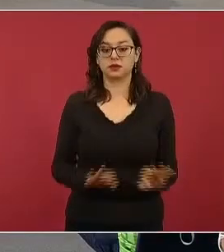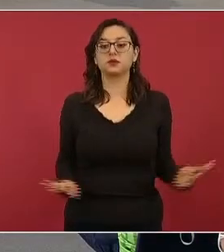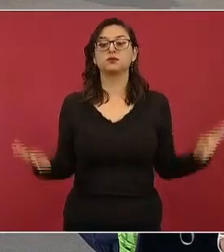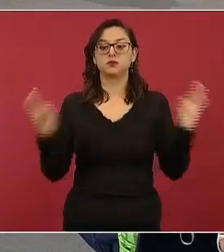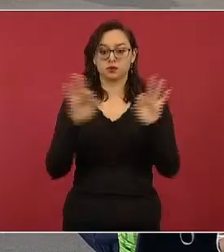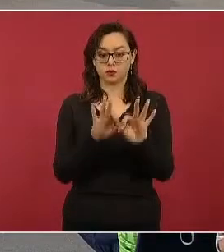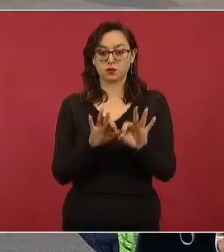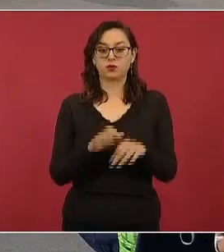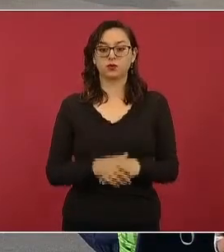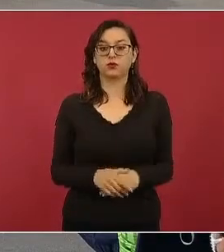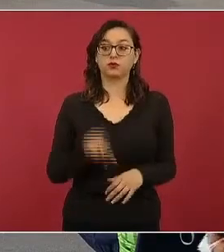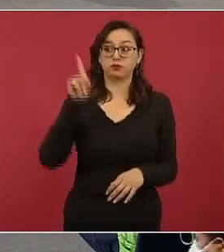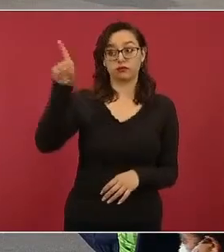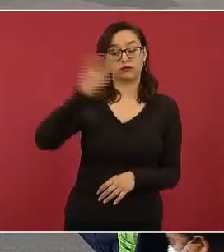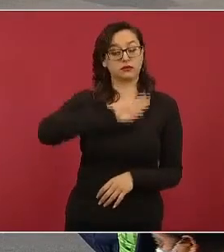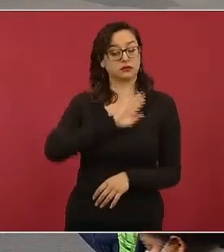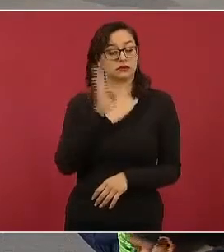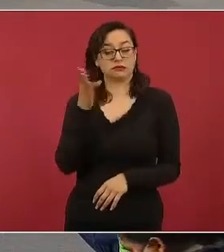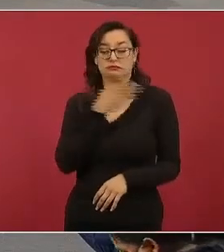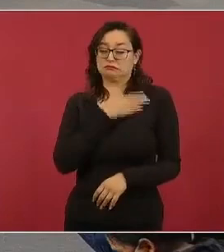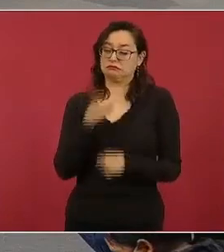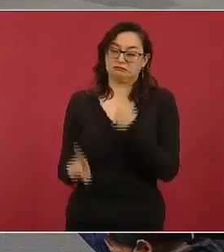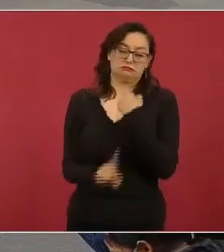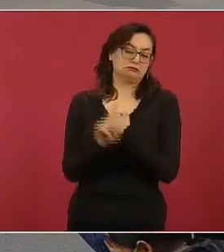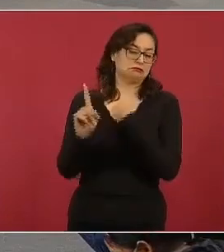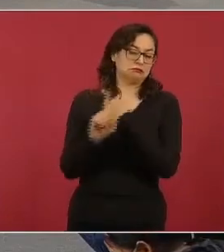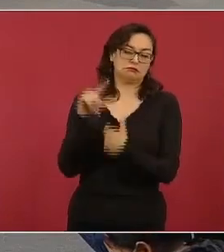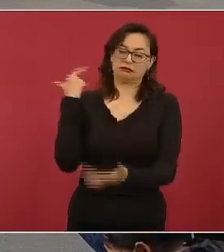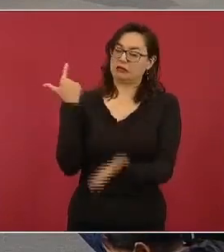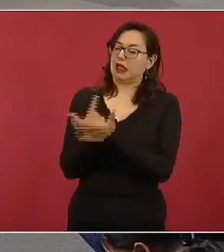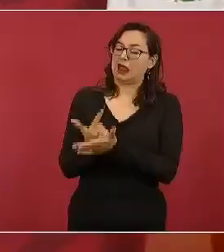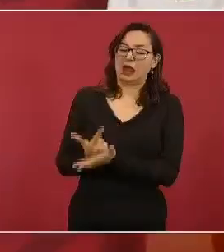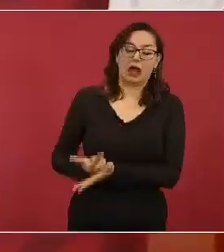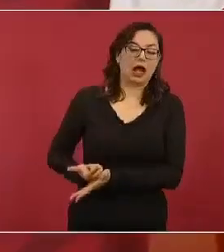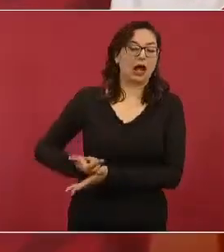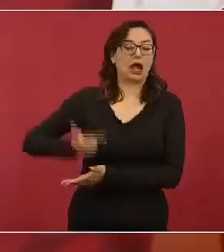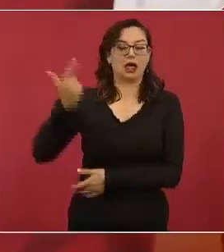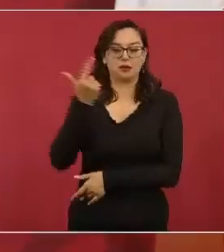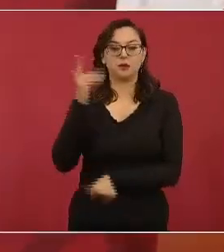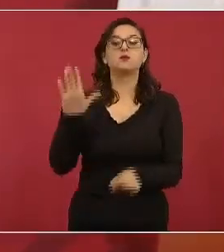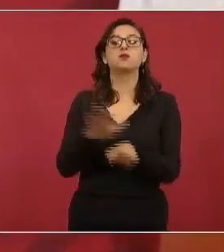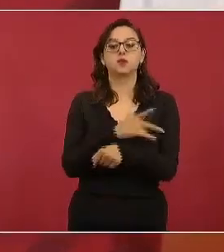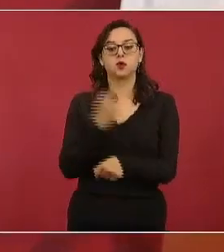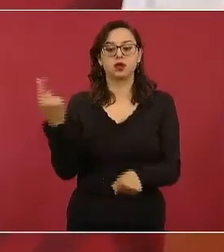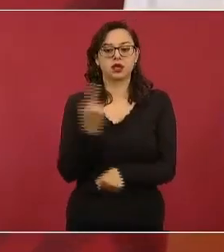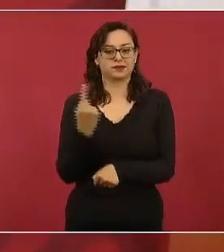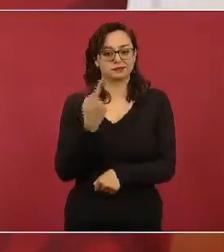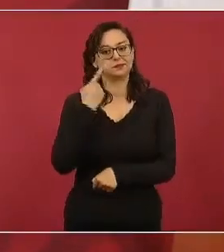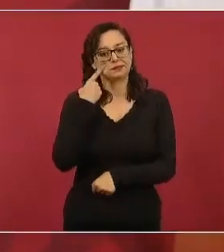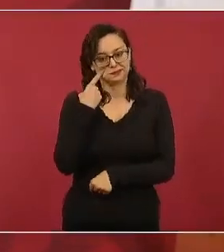porque esto es lo que hicieron en España, esto es lo que les está causando el problema